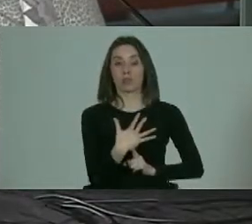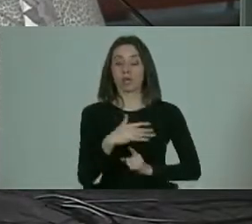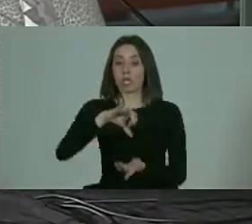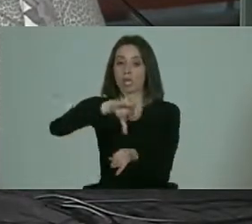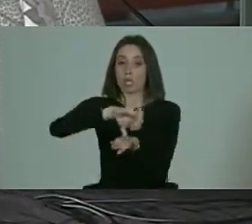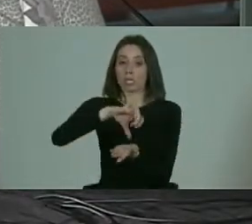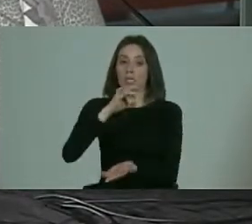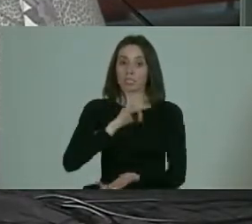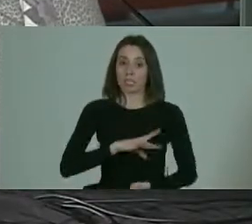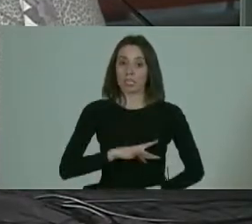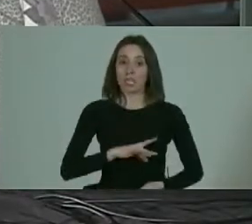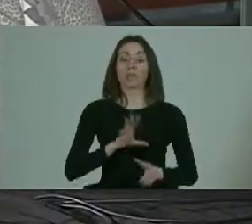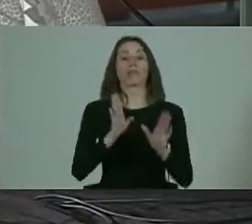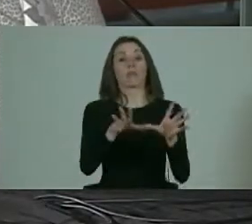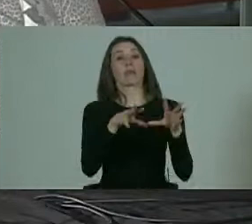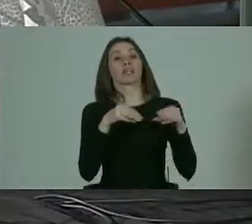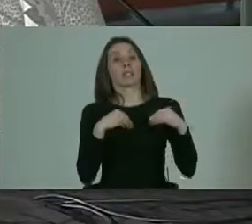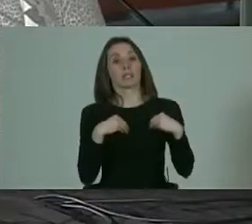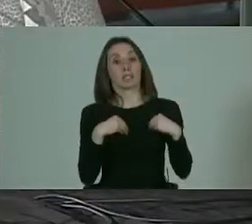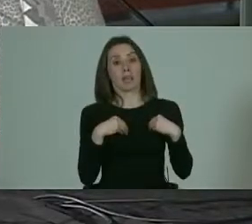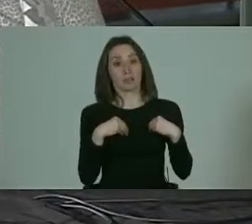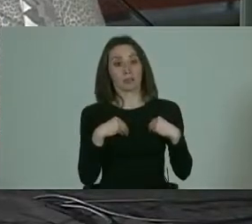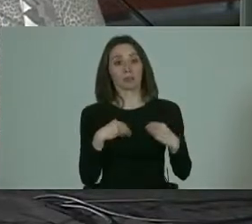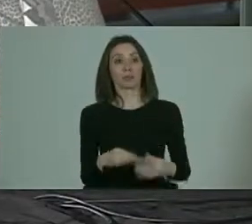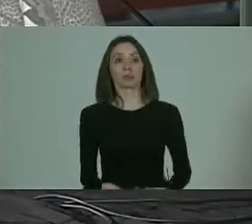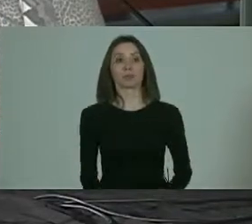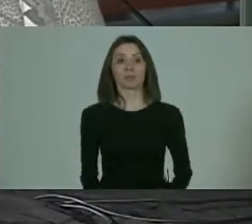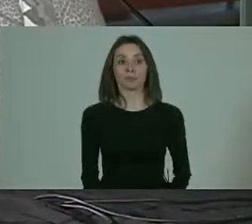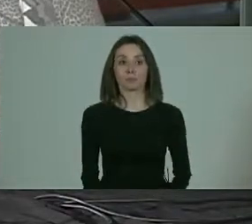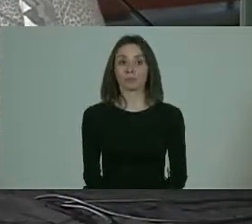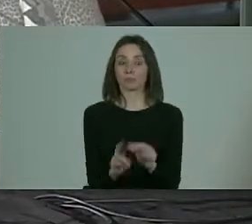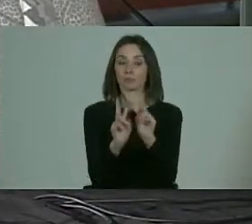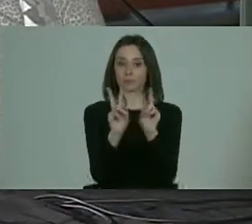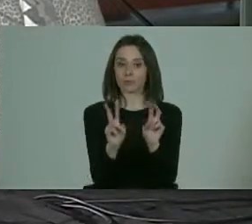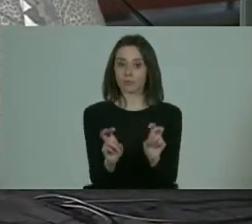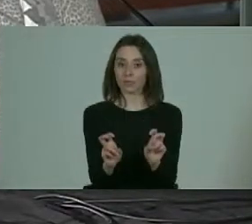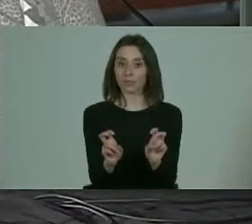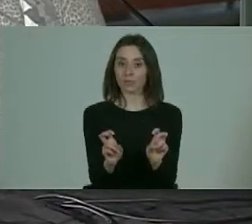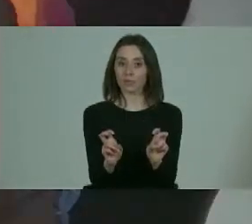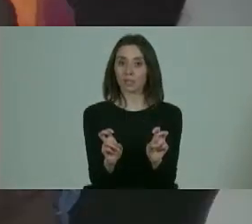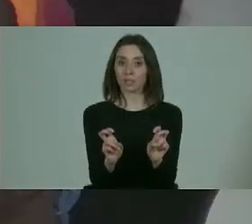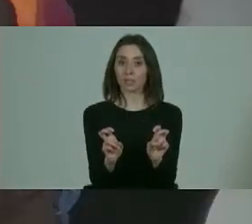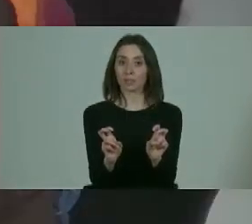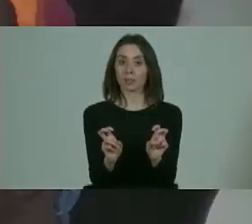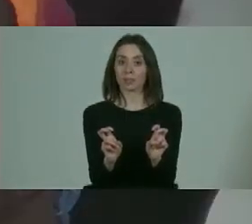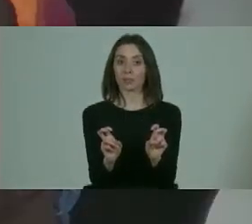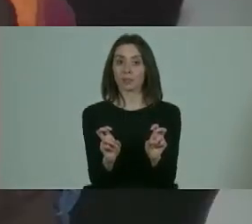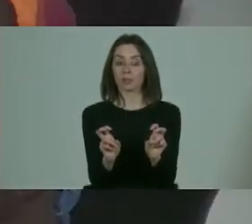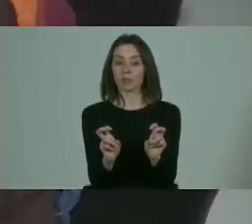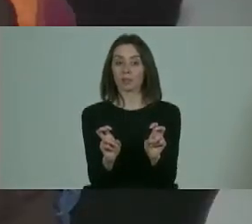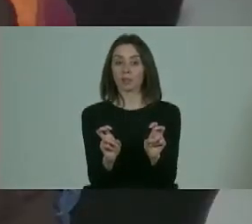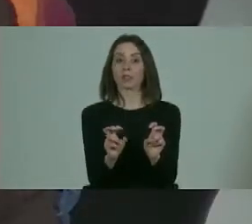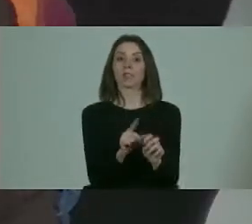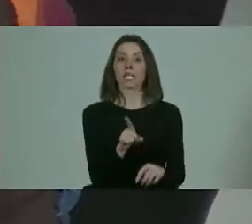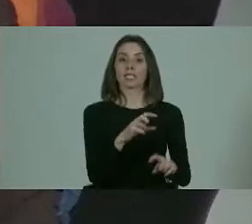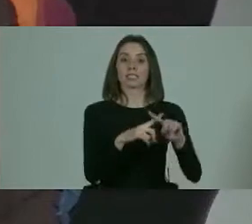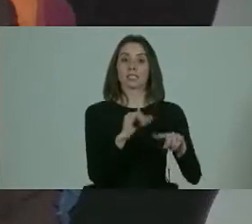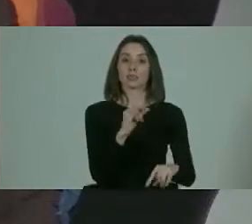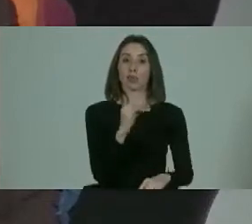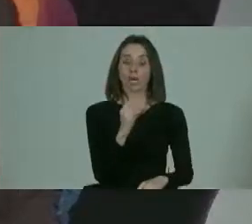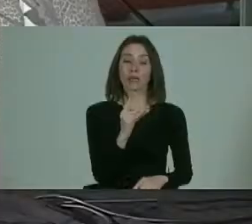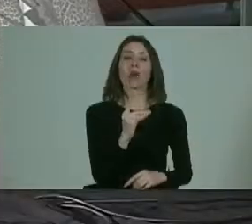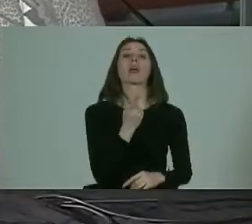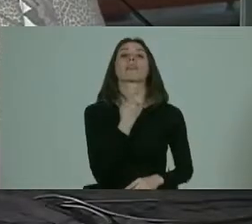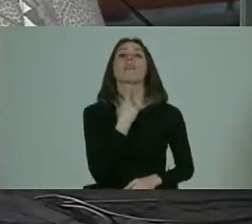tenemos que hacernos cargo de esto entonces el tema de ejercer a la sexualidad de una manera